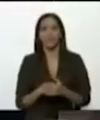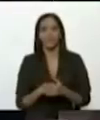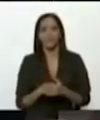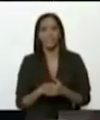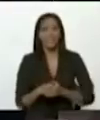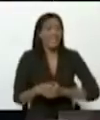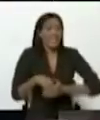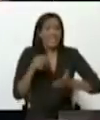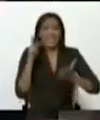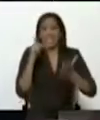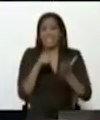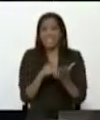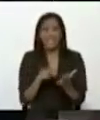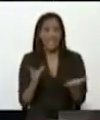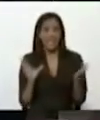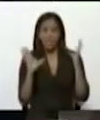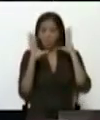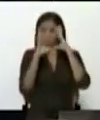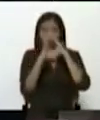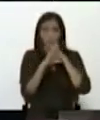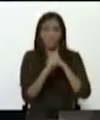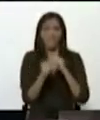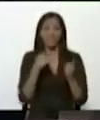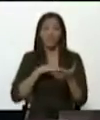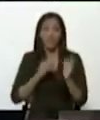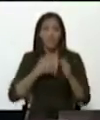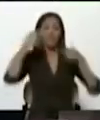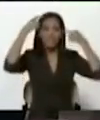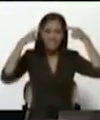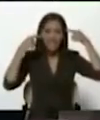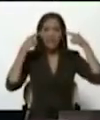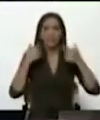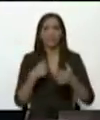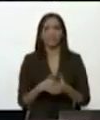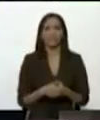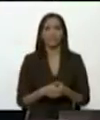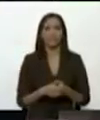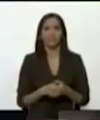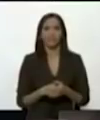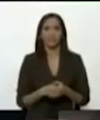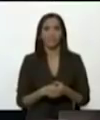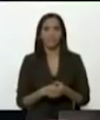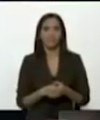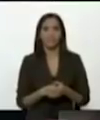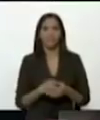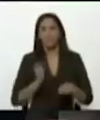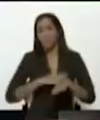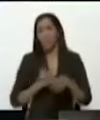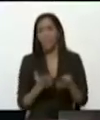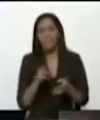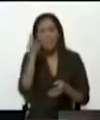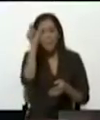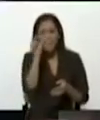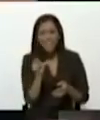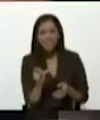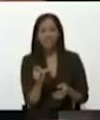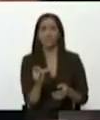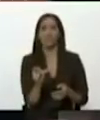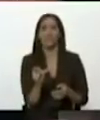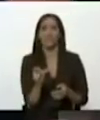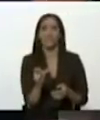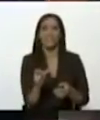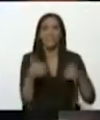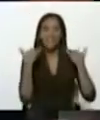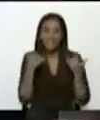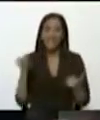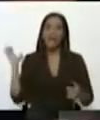está en el oscurantismo? Eso lo definió fue Chávez. ¿Ah? ¿Por qué ese personaje, que ya